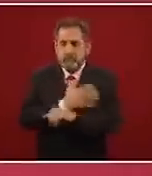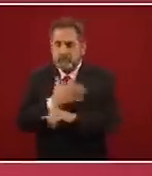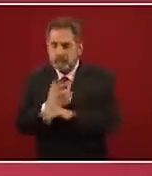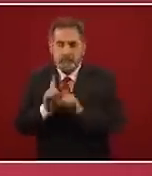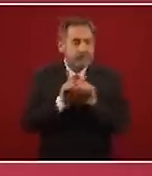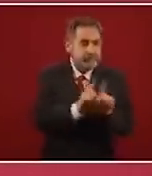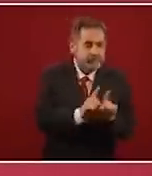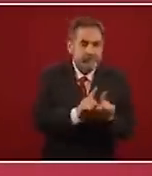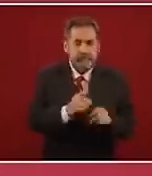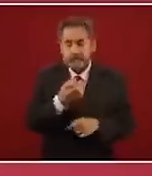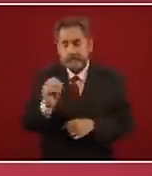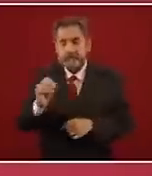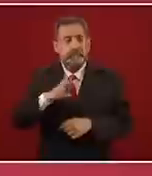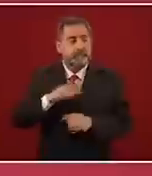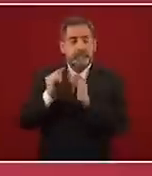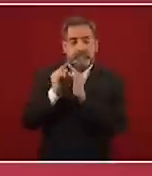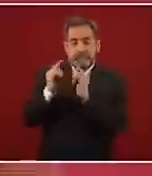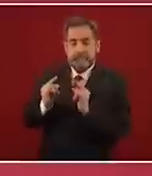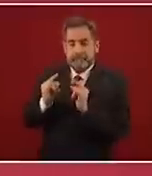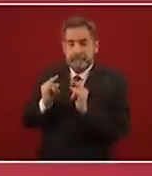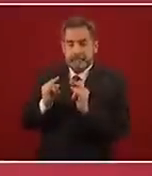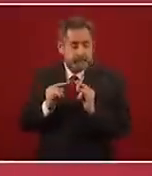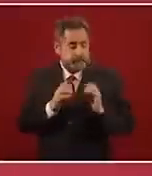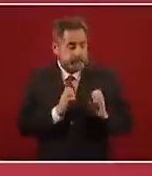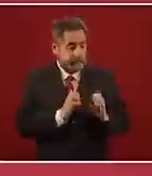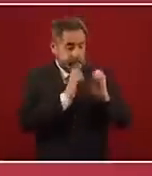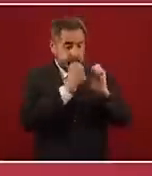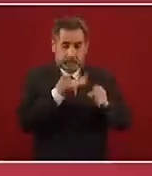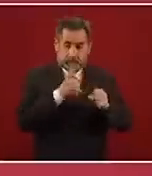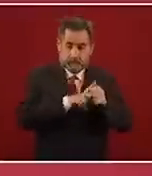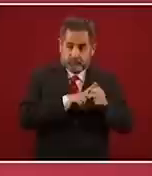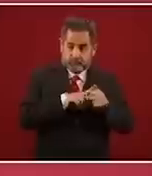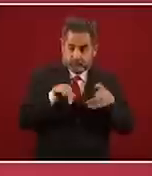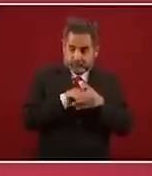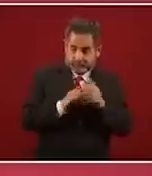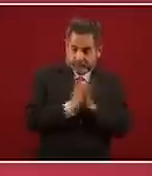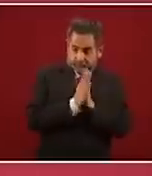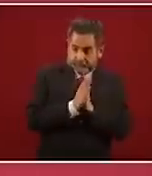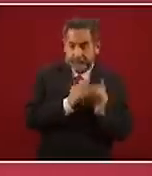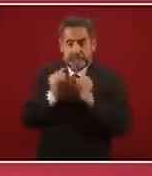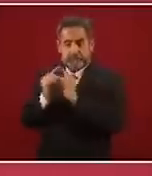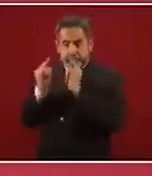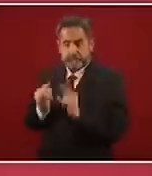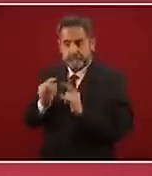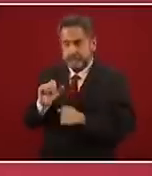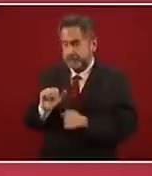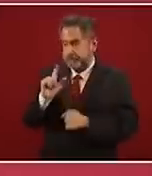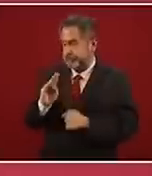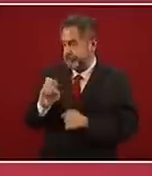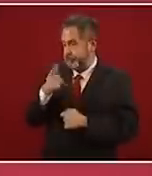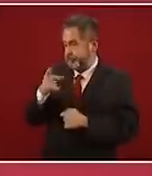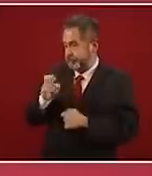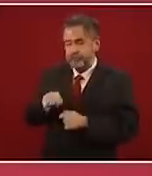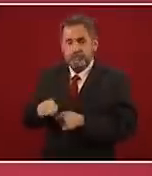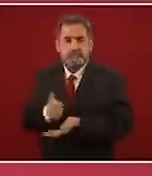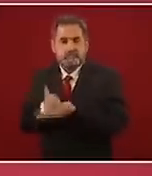no lo tengo, de albergues anexos a hospitales comunitarios. Y esto ha sido muy exitoso, ha sido reconocido